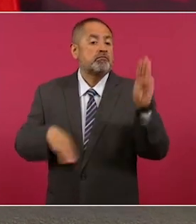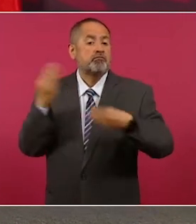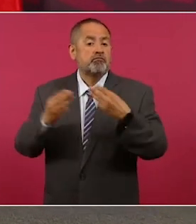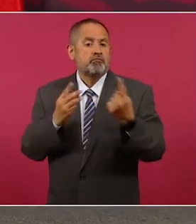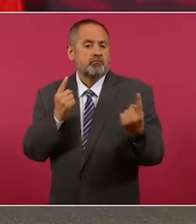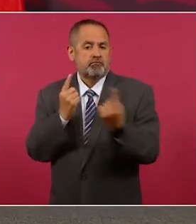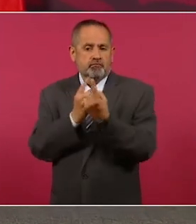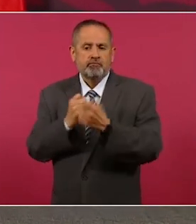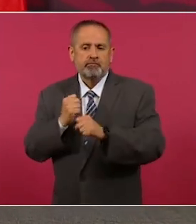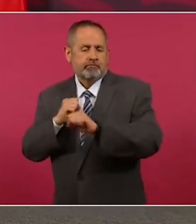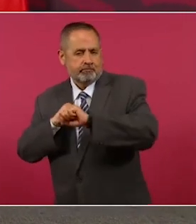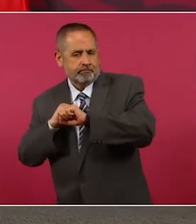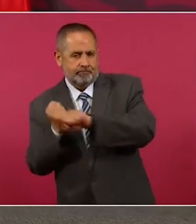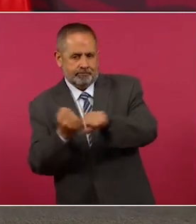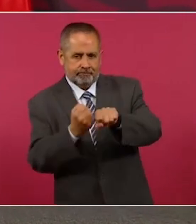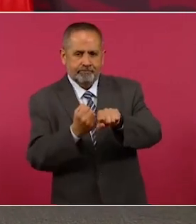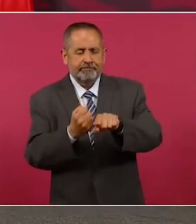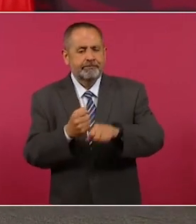béisbol ayer